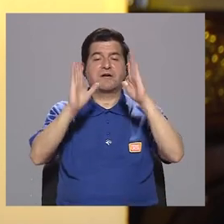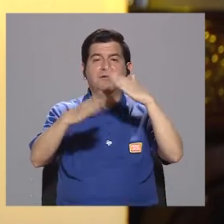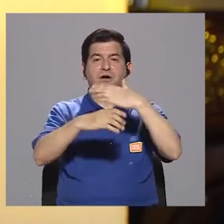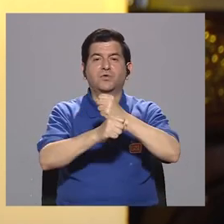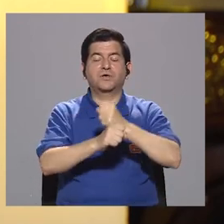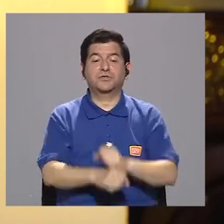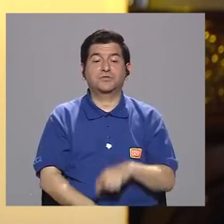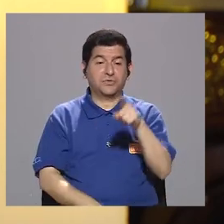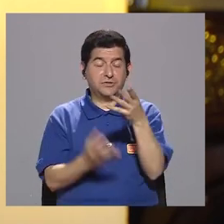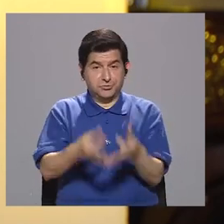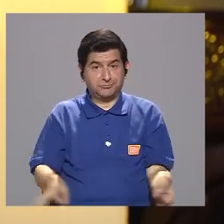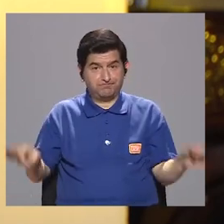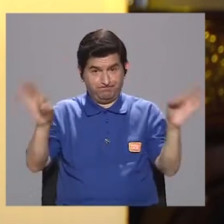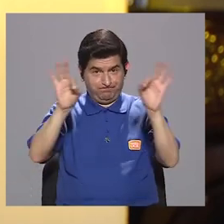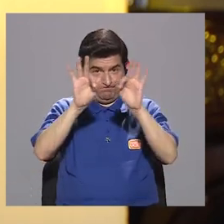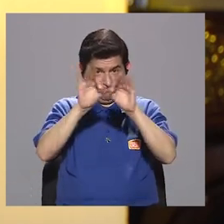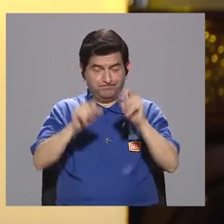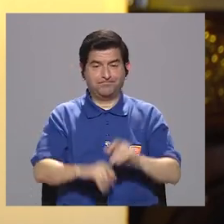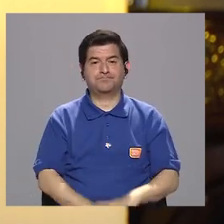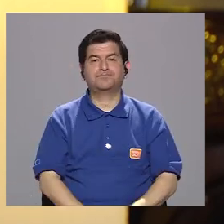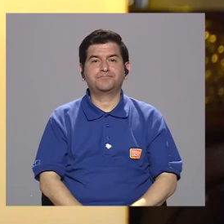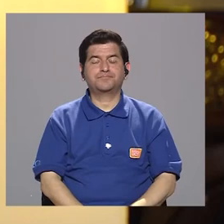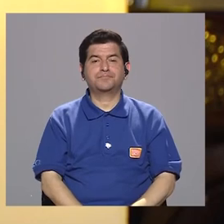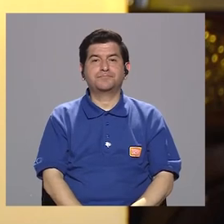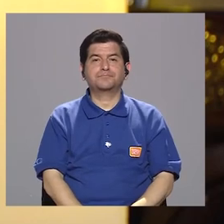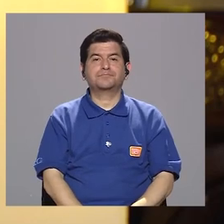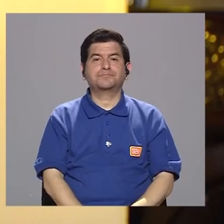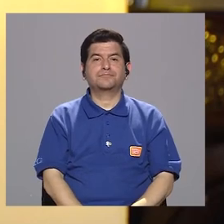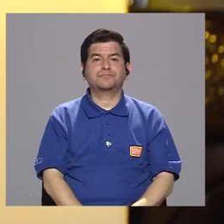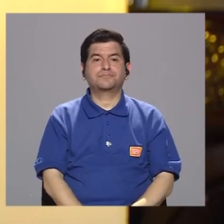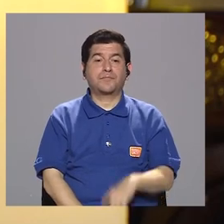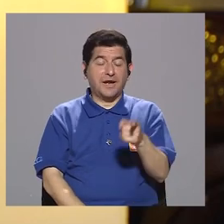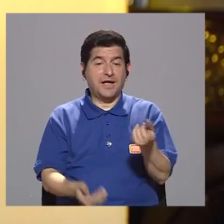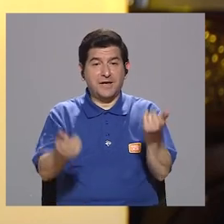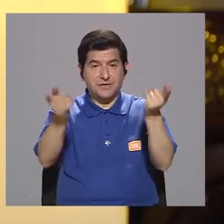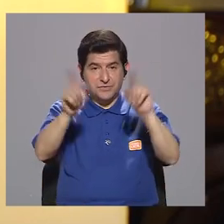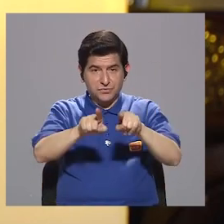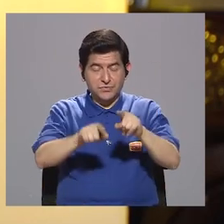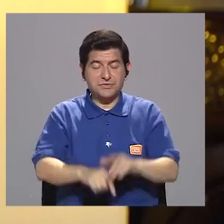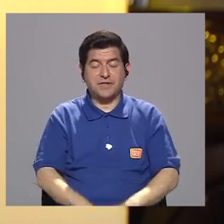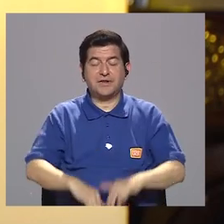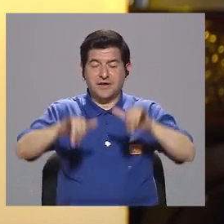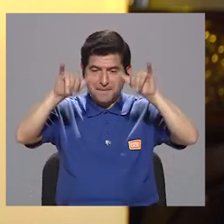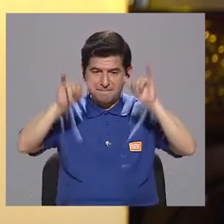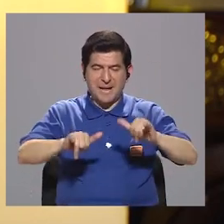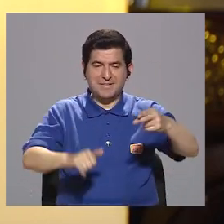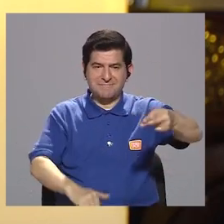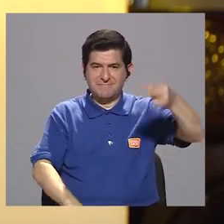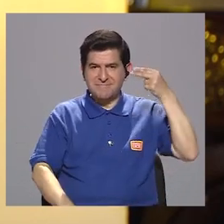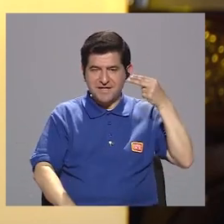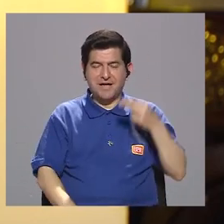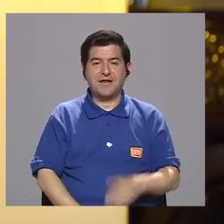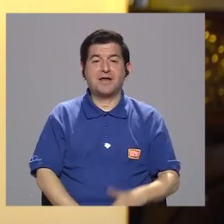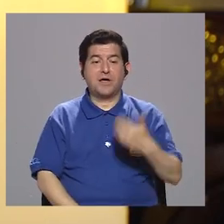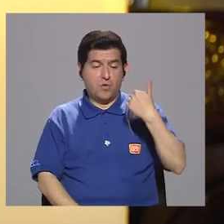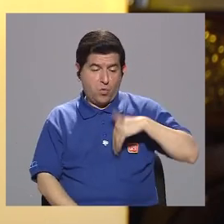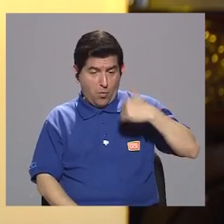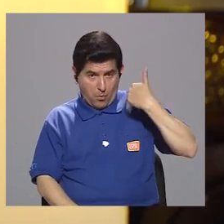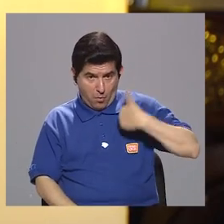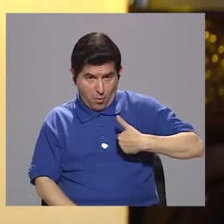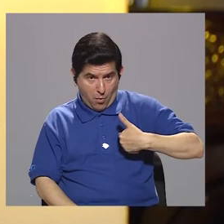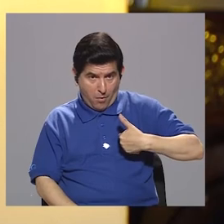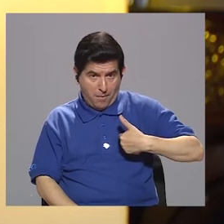es lo fundamental, que eso pasará a la historia. Y es uno de los hombres